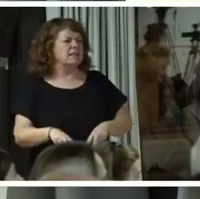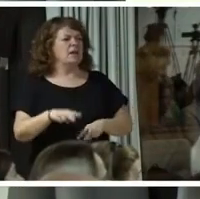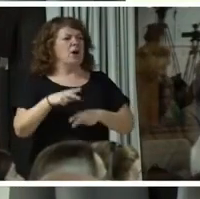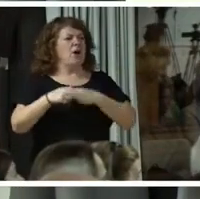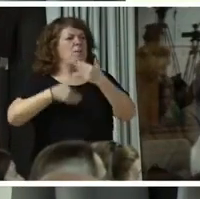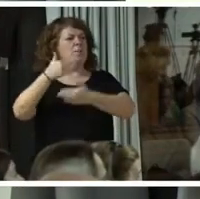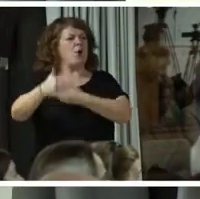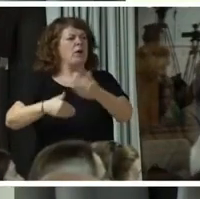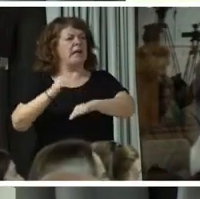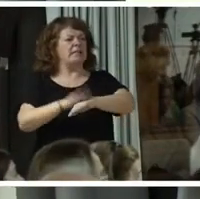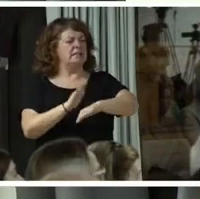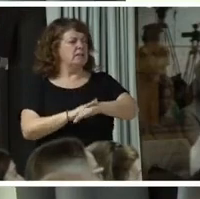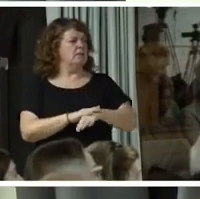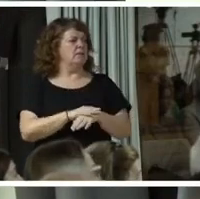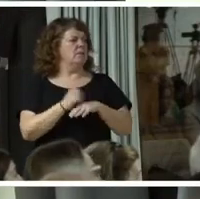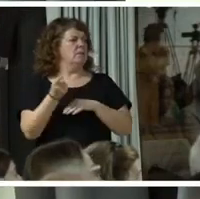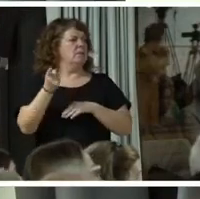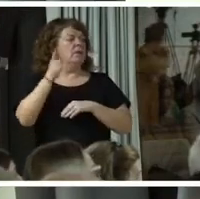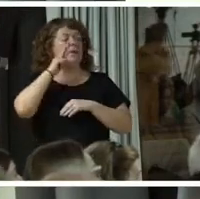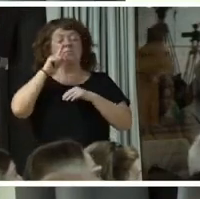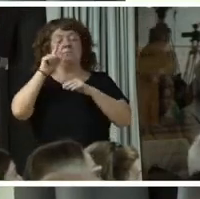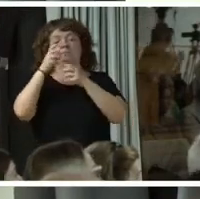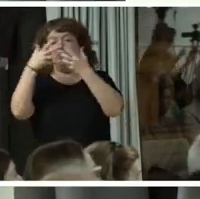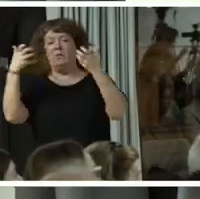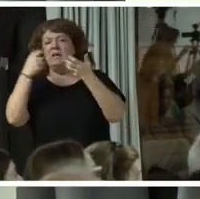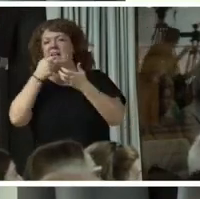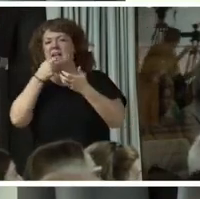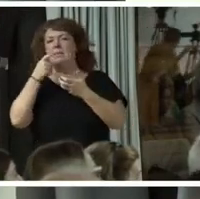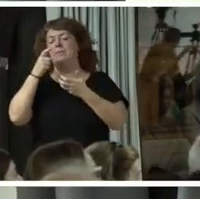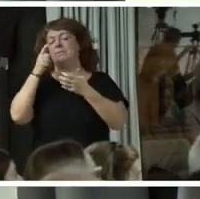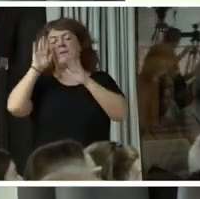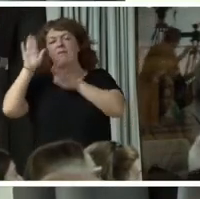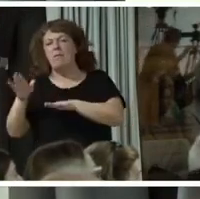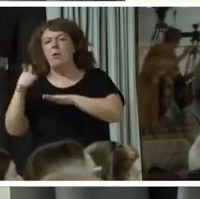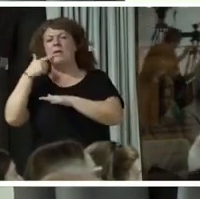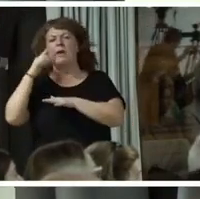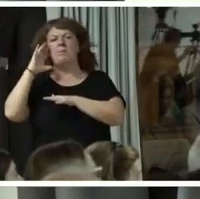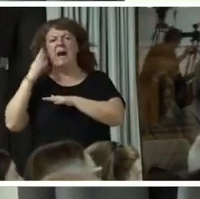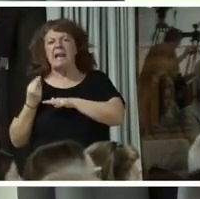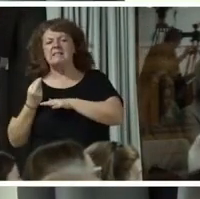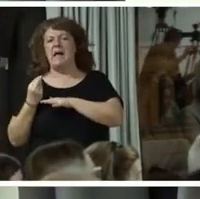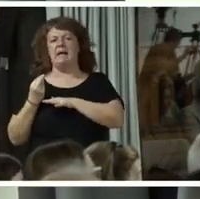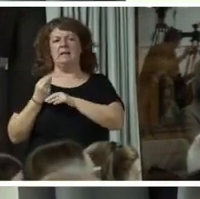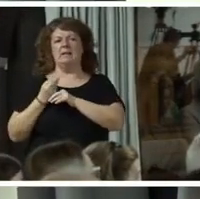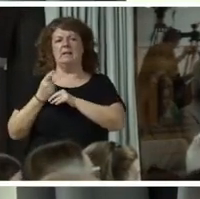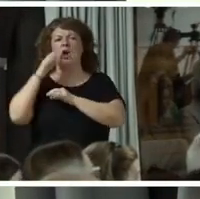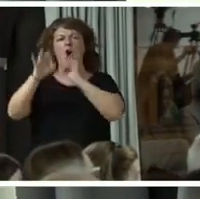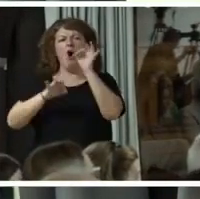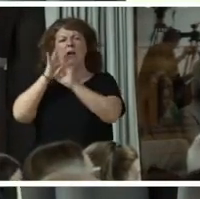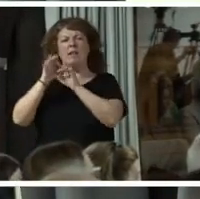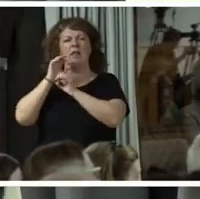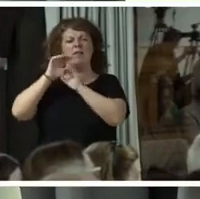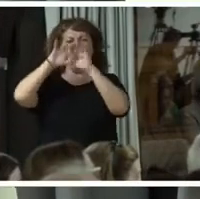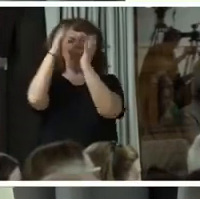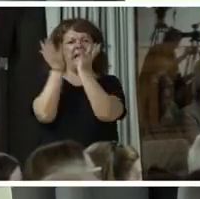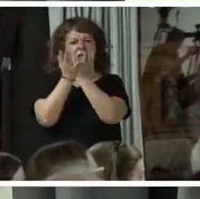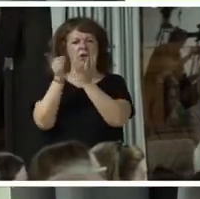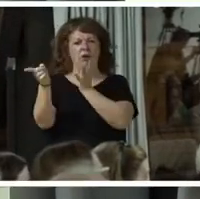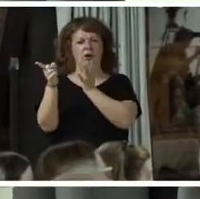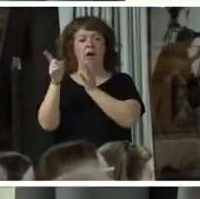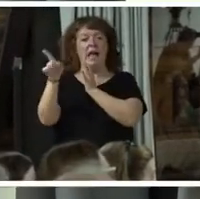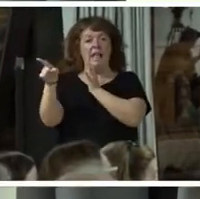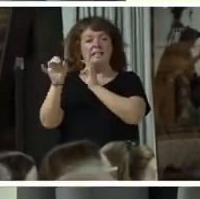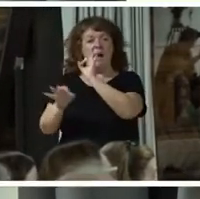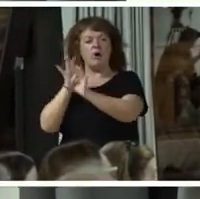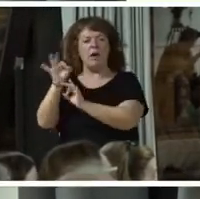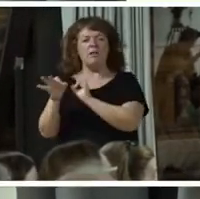es dci defense of children International palestine es el Branch es la delegación de una organización internacional esta